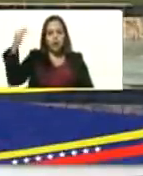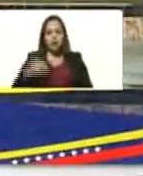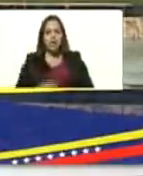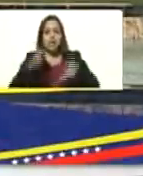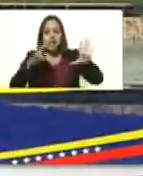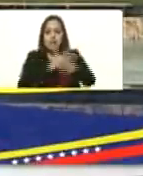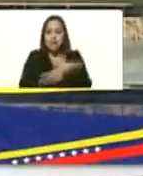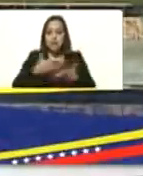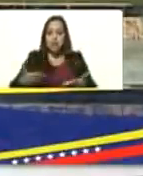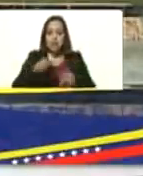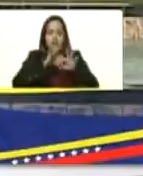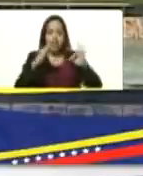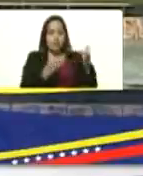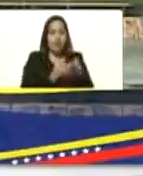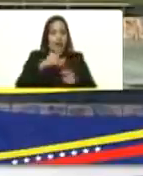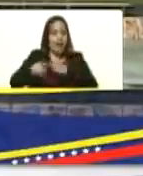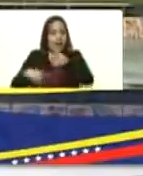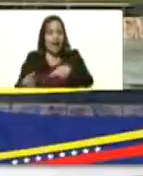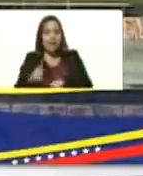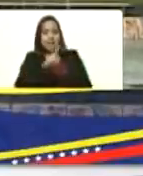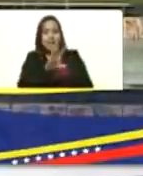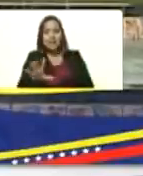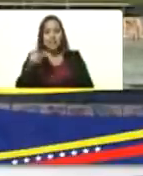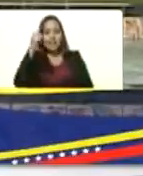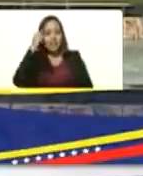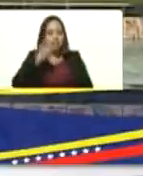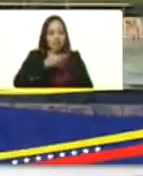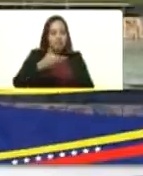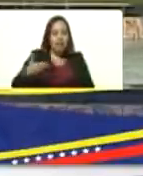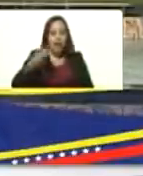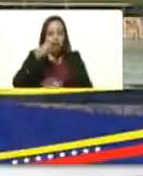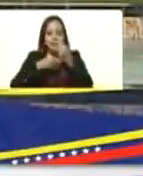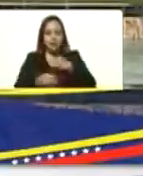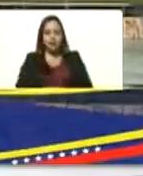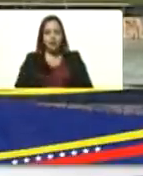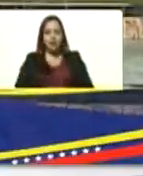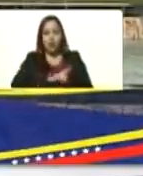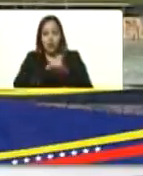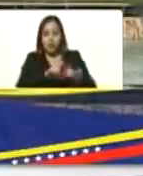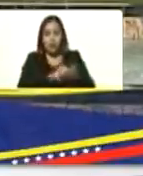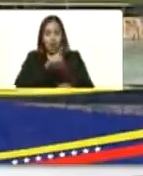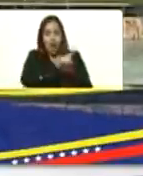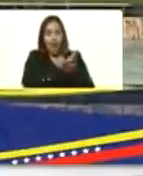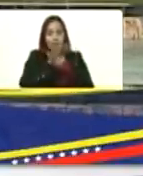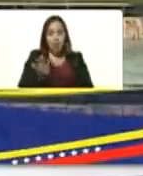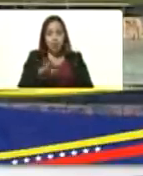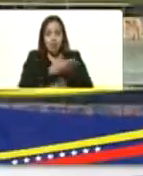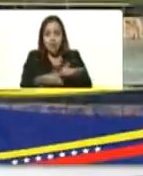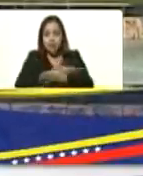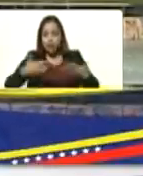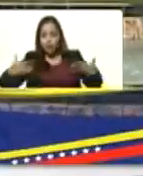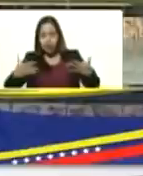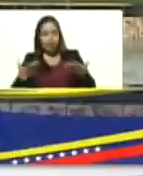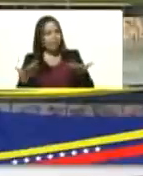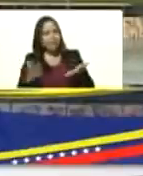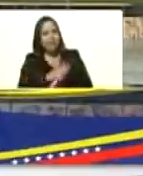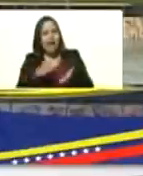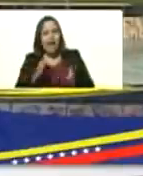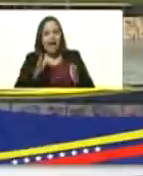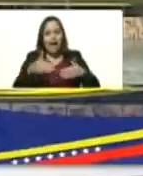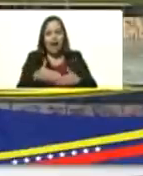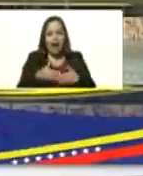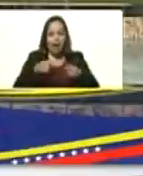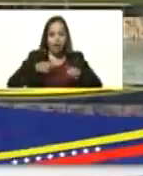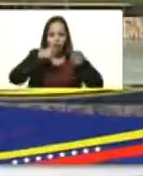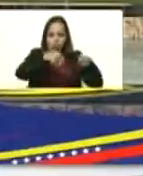millones de familias cada 15 días es mi gran sueño son 14 millones de cajas de